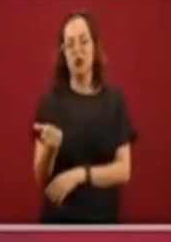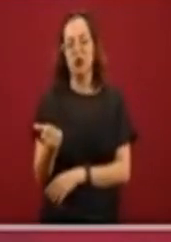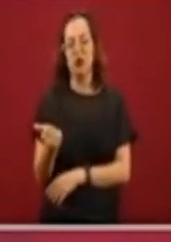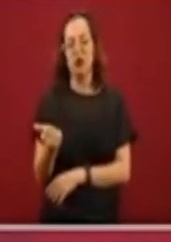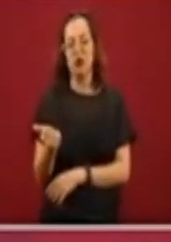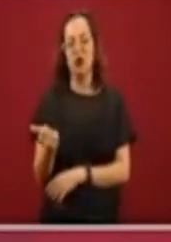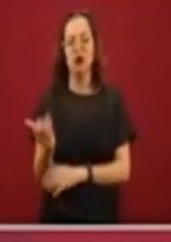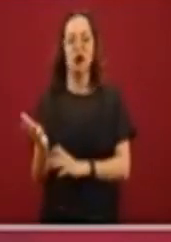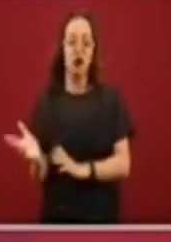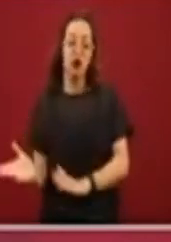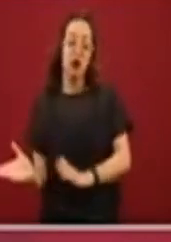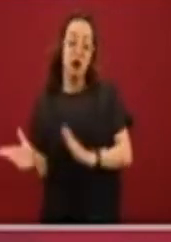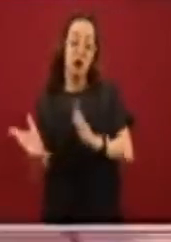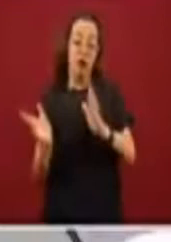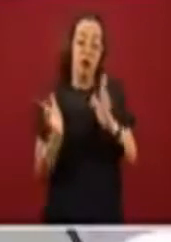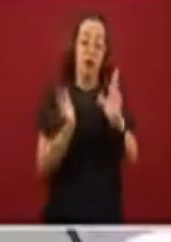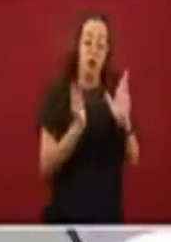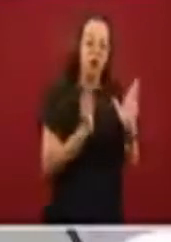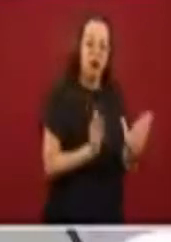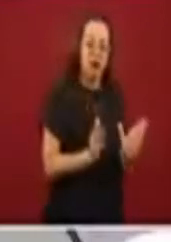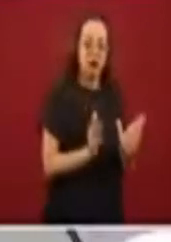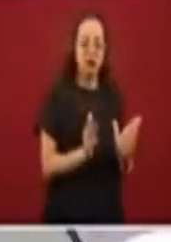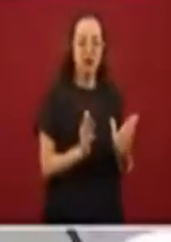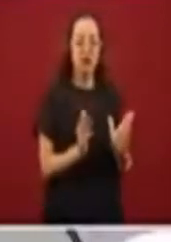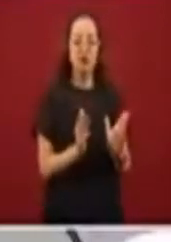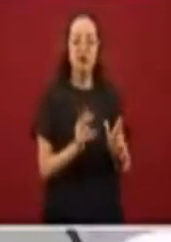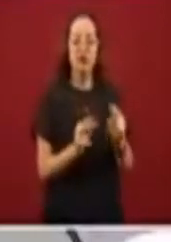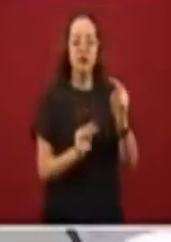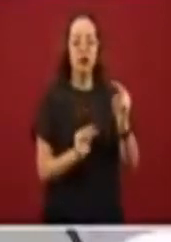Estamos hablando aquí de un nivel